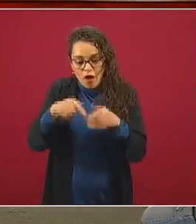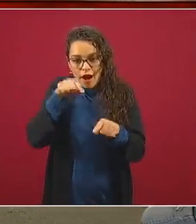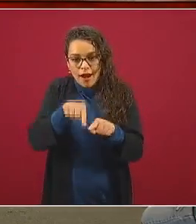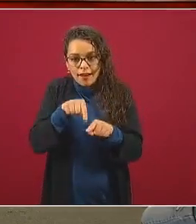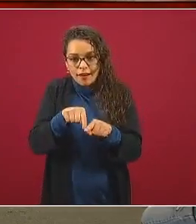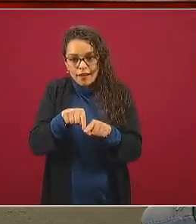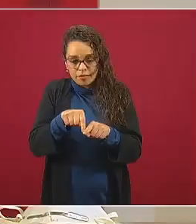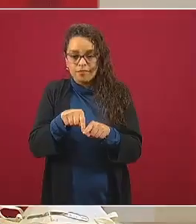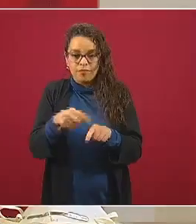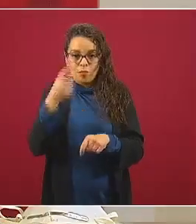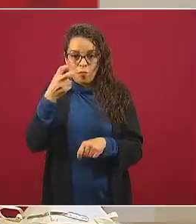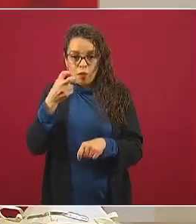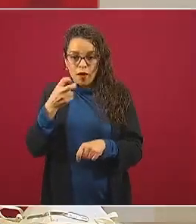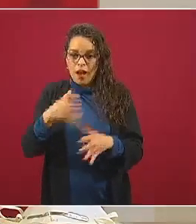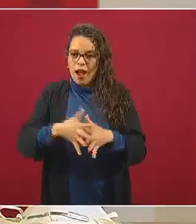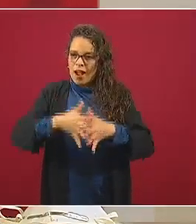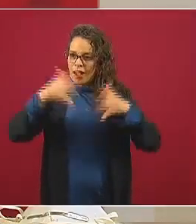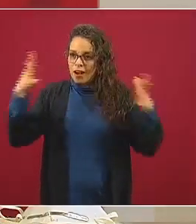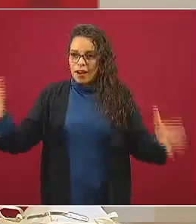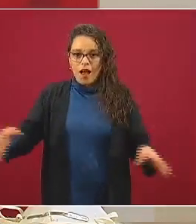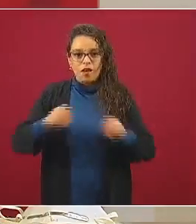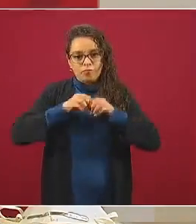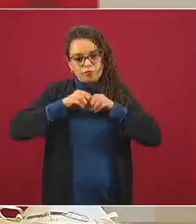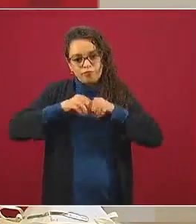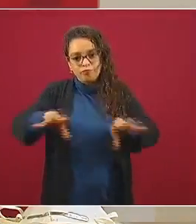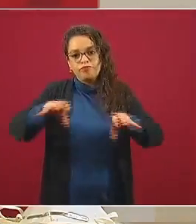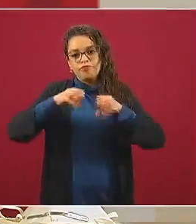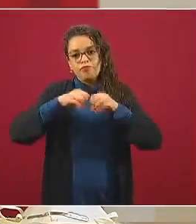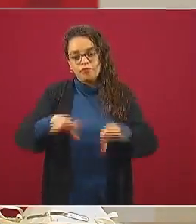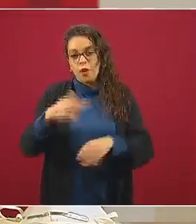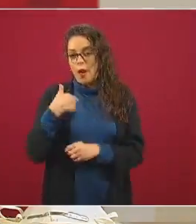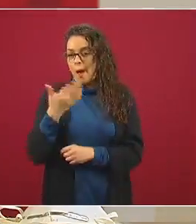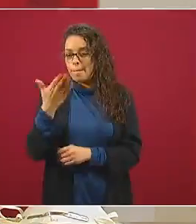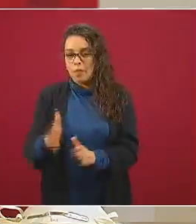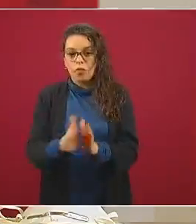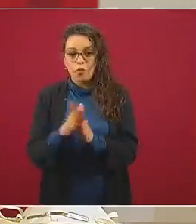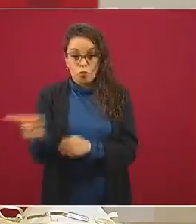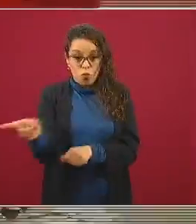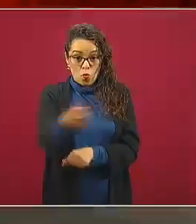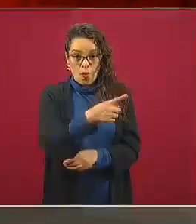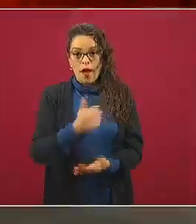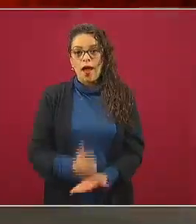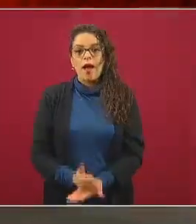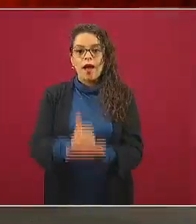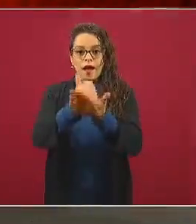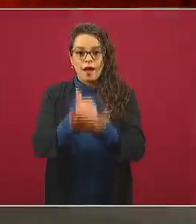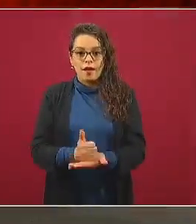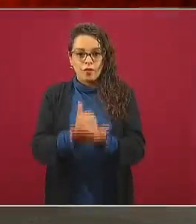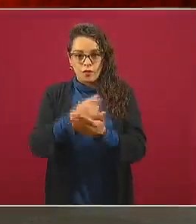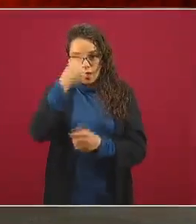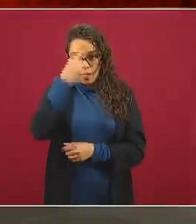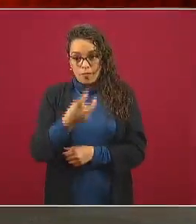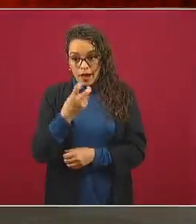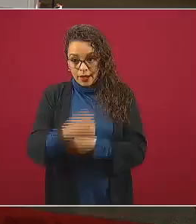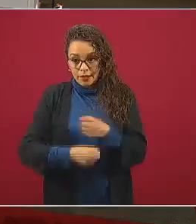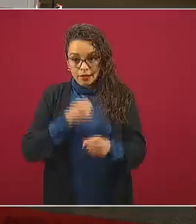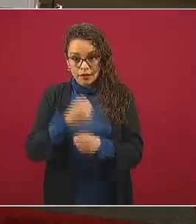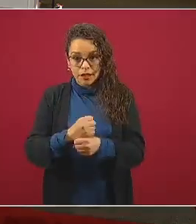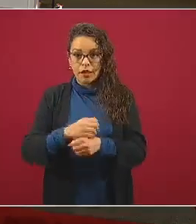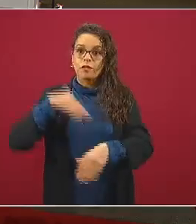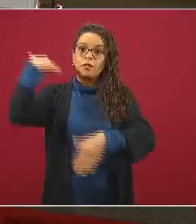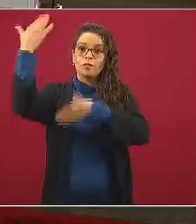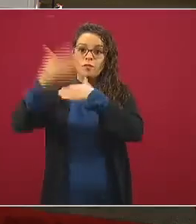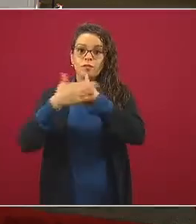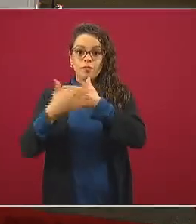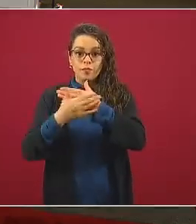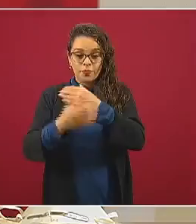gran convocatoria y les pido nos echen la mano para que en este año, el otro año, viajemos todos por